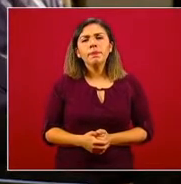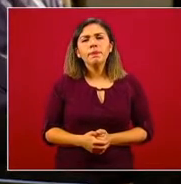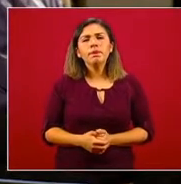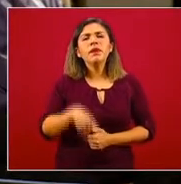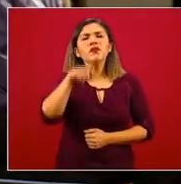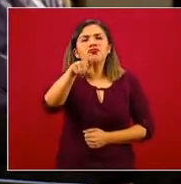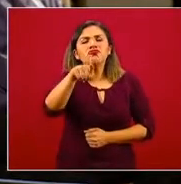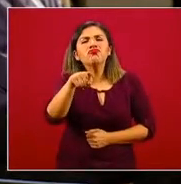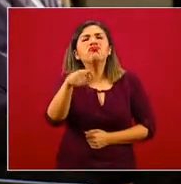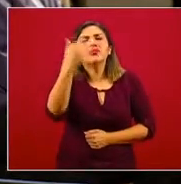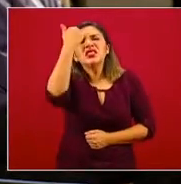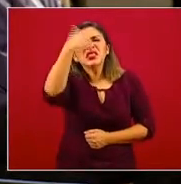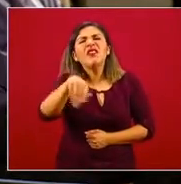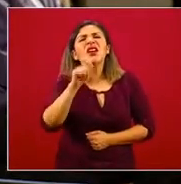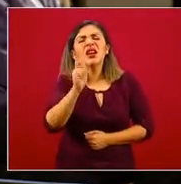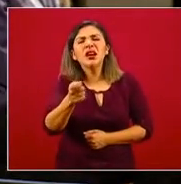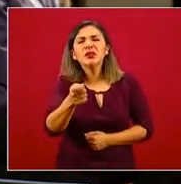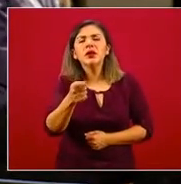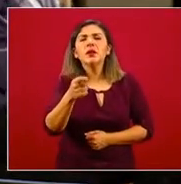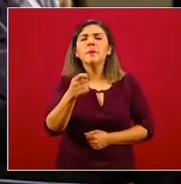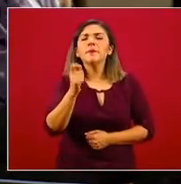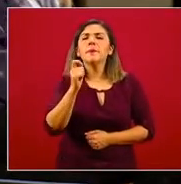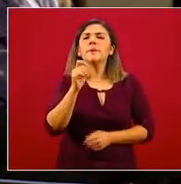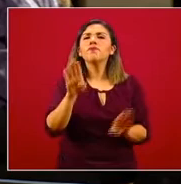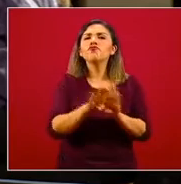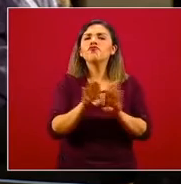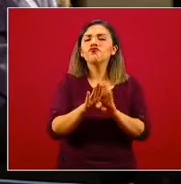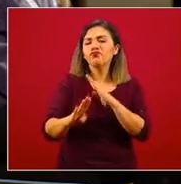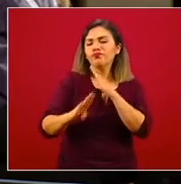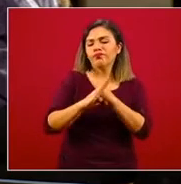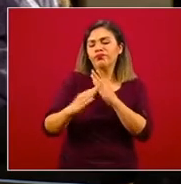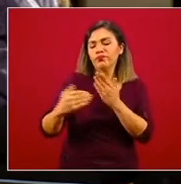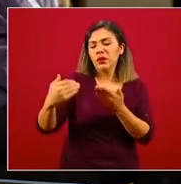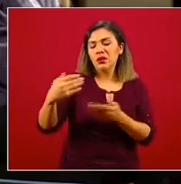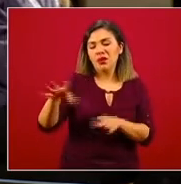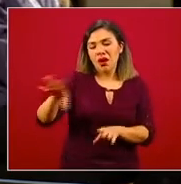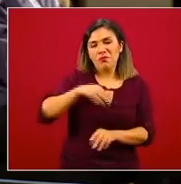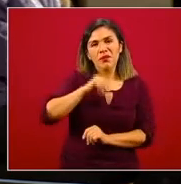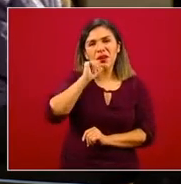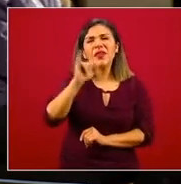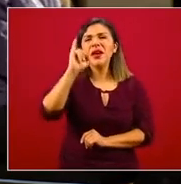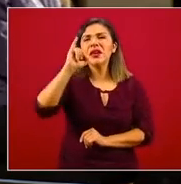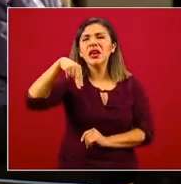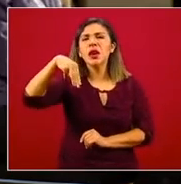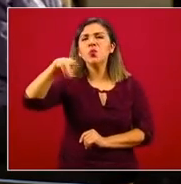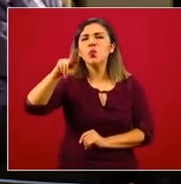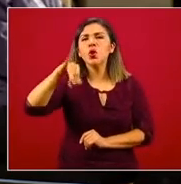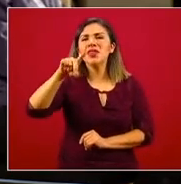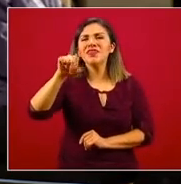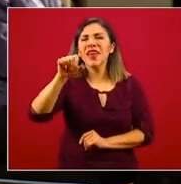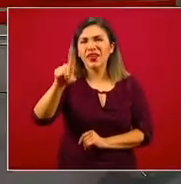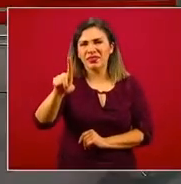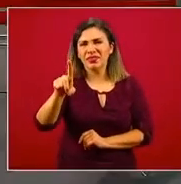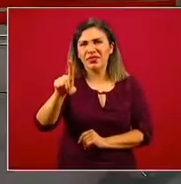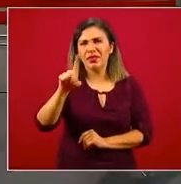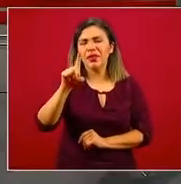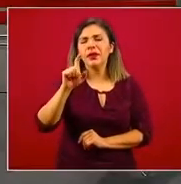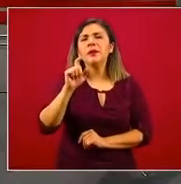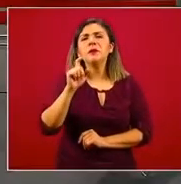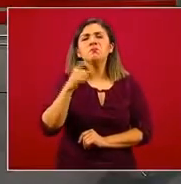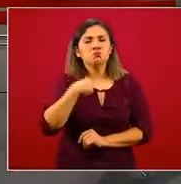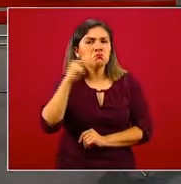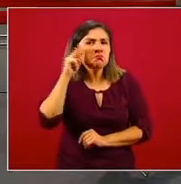libraries tienen and sobre parks, la what inmunidad. information you've got Vimos que había about ya algunos immunity? avances con We algunos saw there was